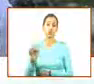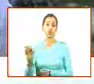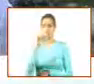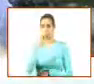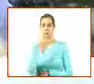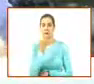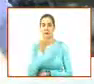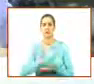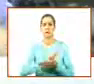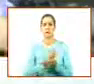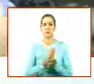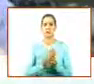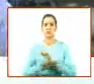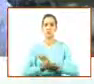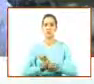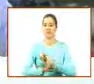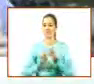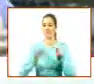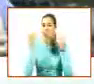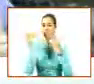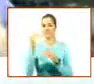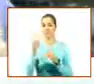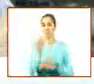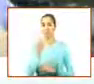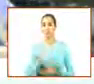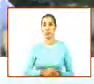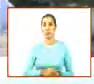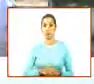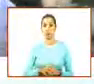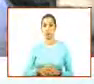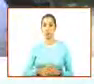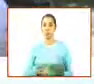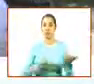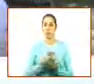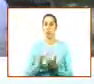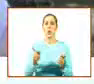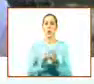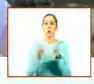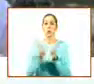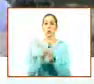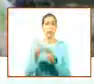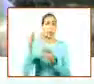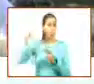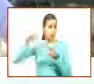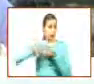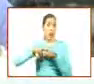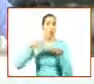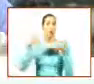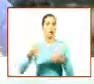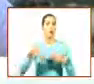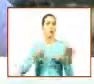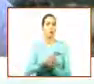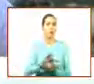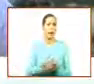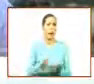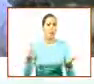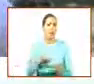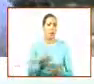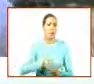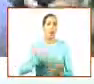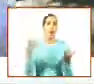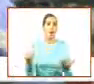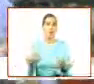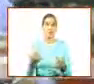está llegando a su fin, está llegando a su límite, no como una crisis periódica como las que ha sufrido en el pasado, sino como una gran crisis estructural, en la